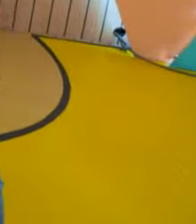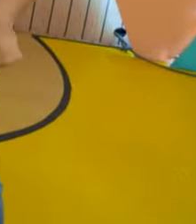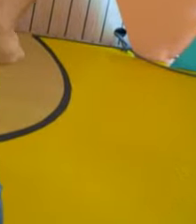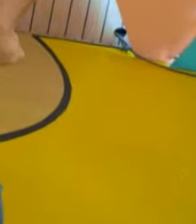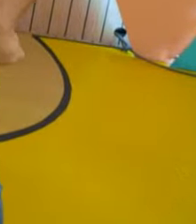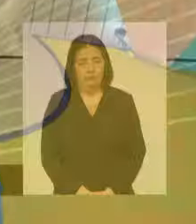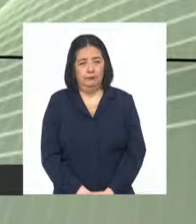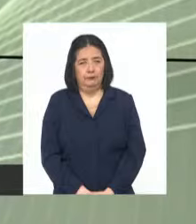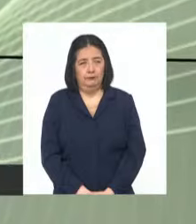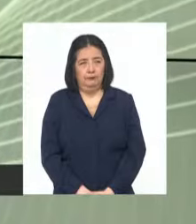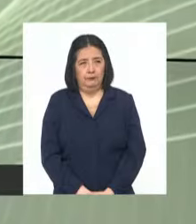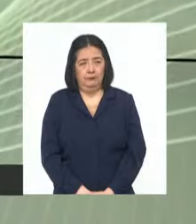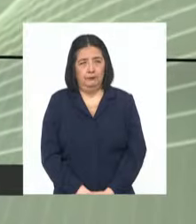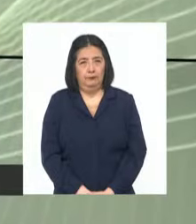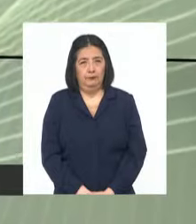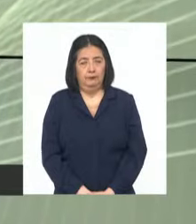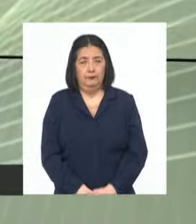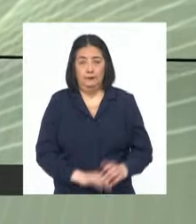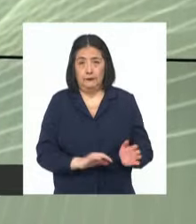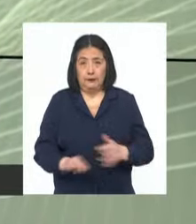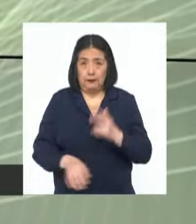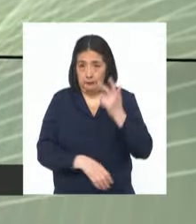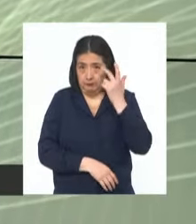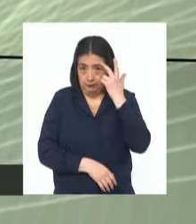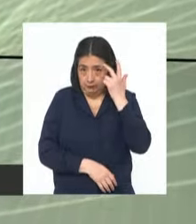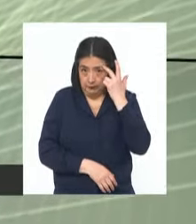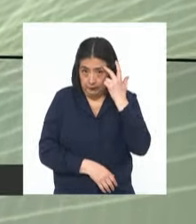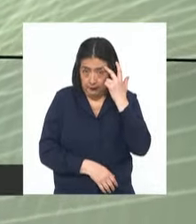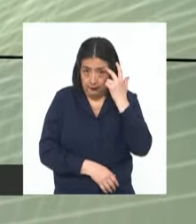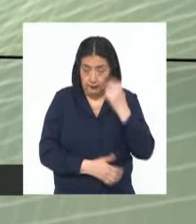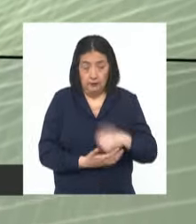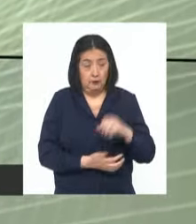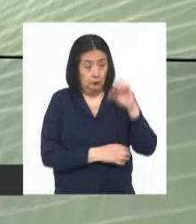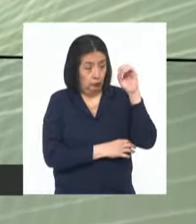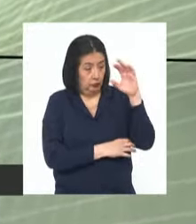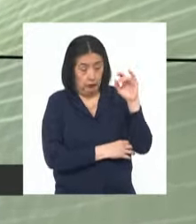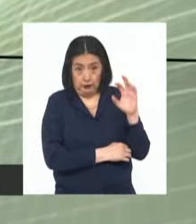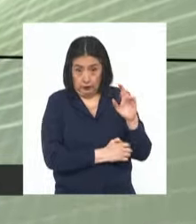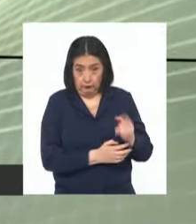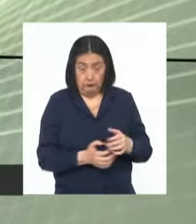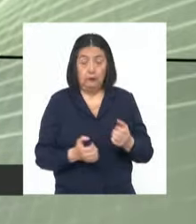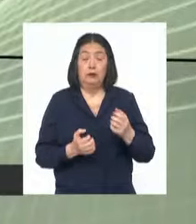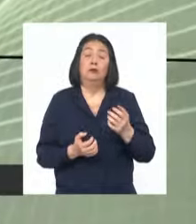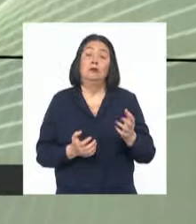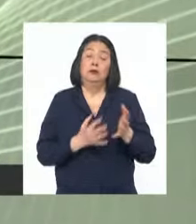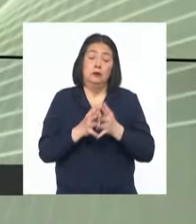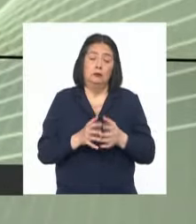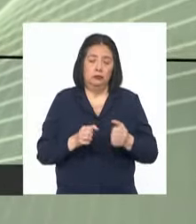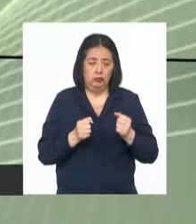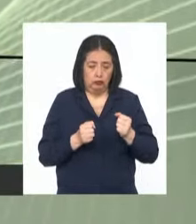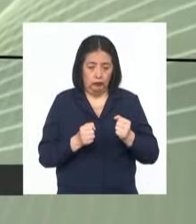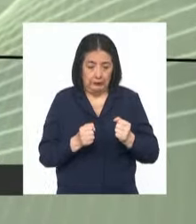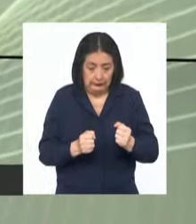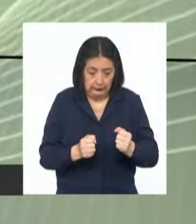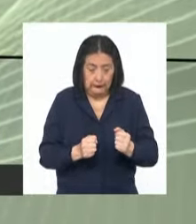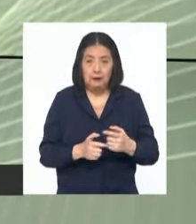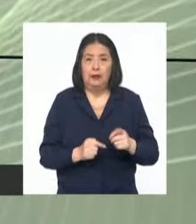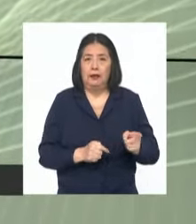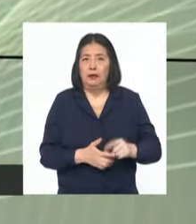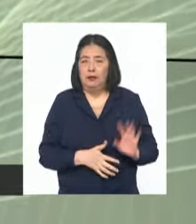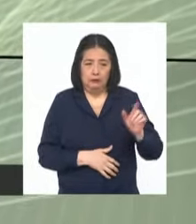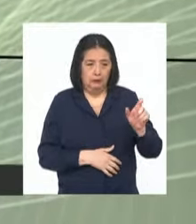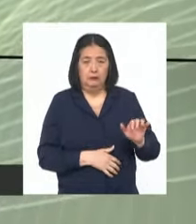tú. Y Lionel Messi frenó en un semáforo de los Estados Unidos para cumplirle el sueño a